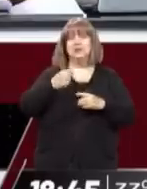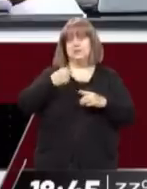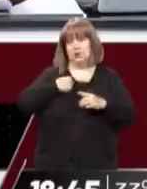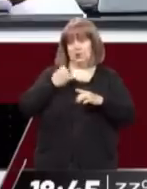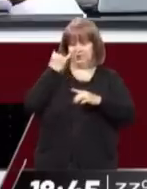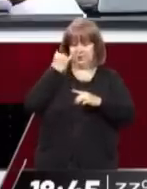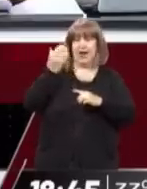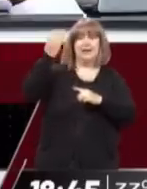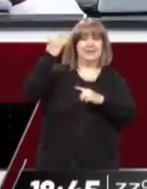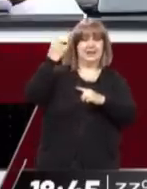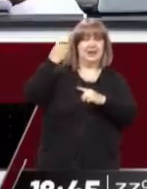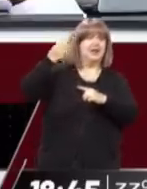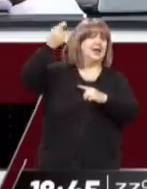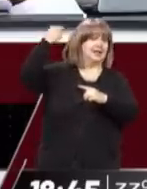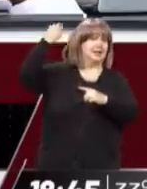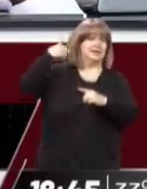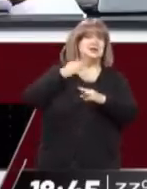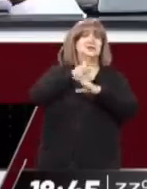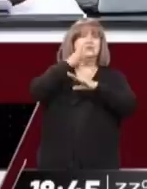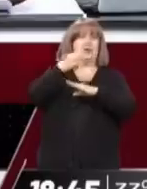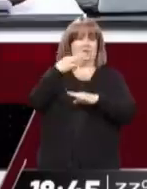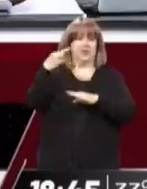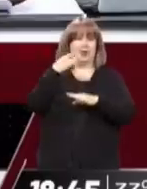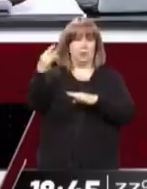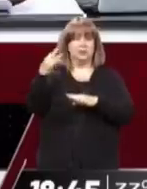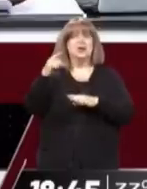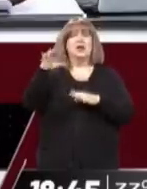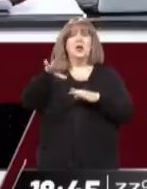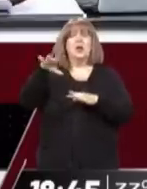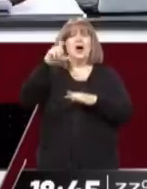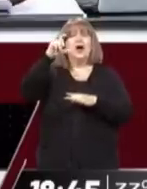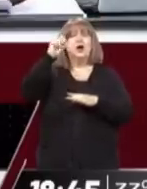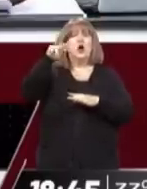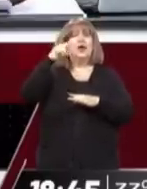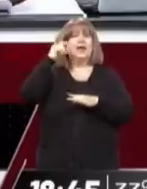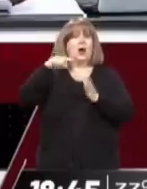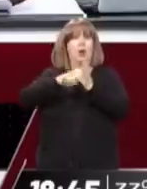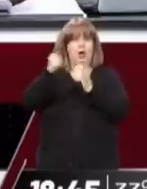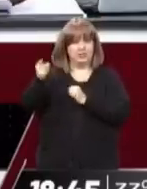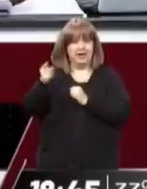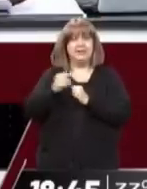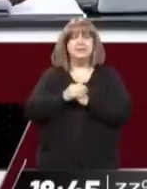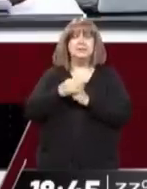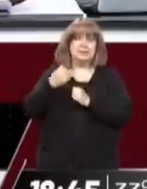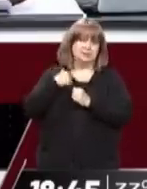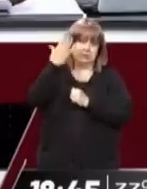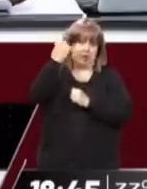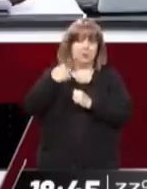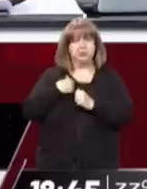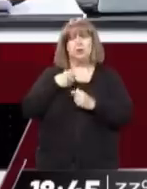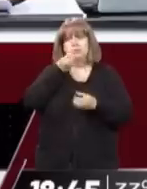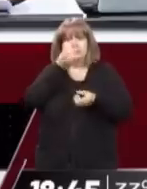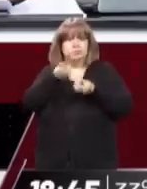estuve en Crónica y estuve en otros programas, un poco marcando el perfil de toda esta situación, de